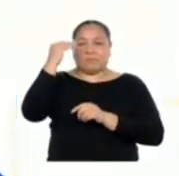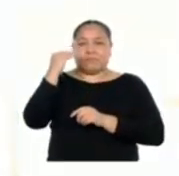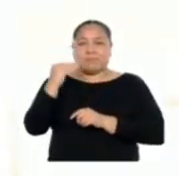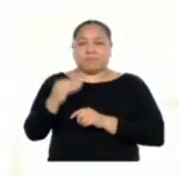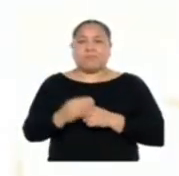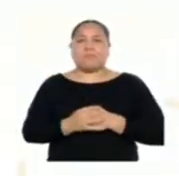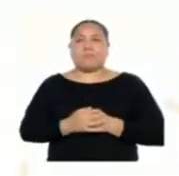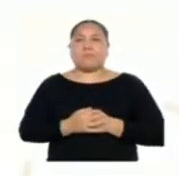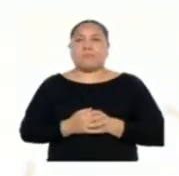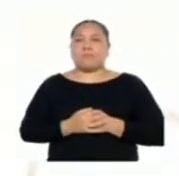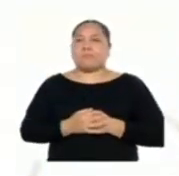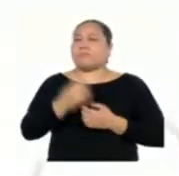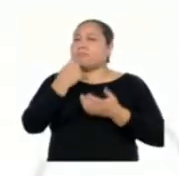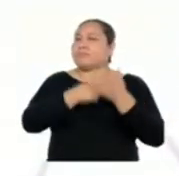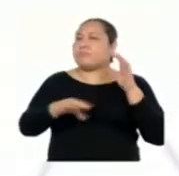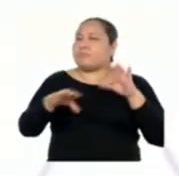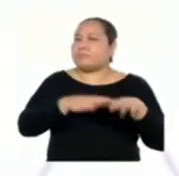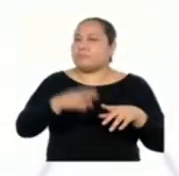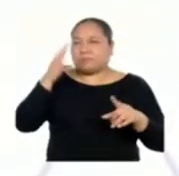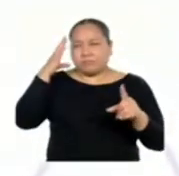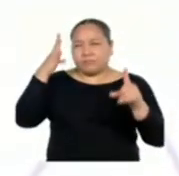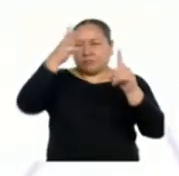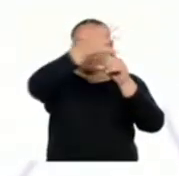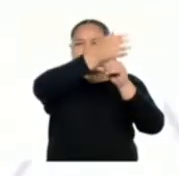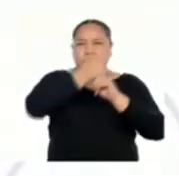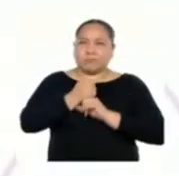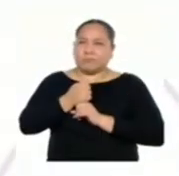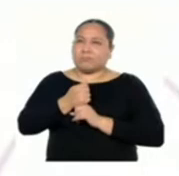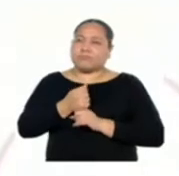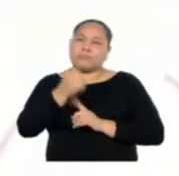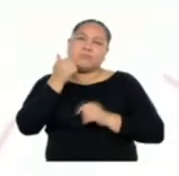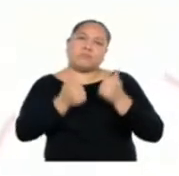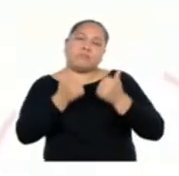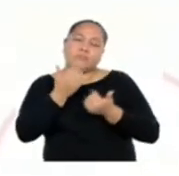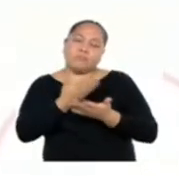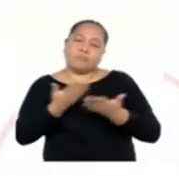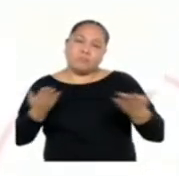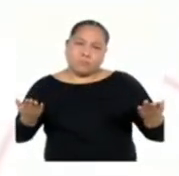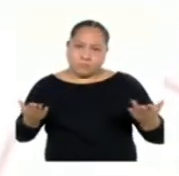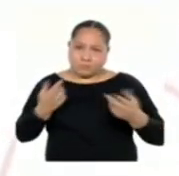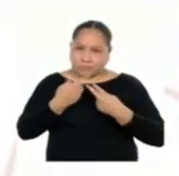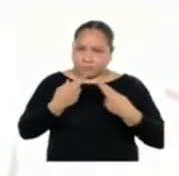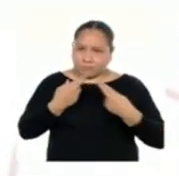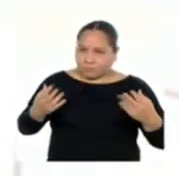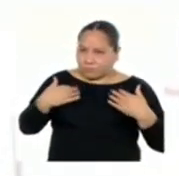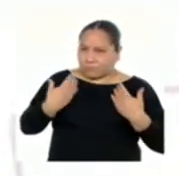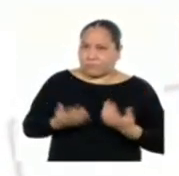preguntas. ¿Qué debo hacer para lograr el reto? ¿Con qué recursos cuento?